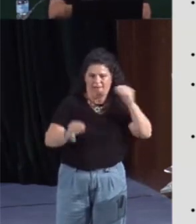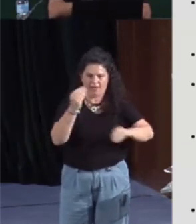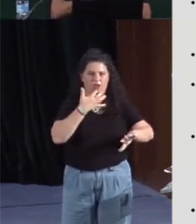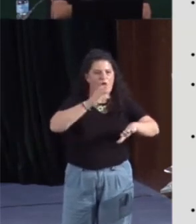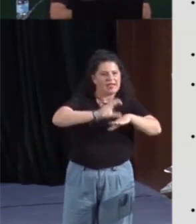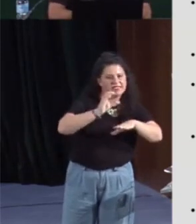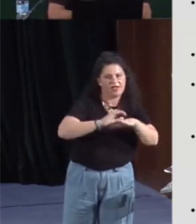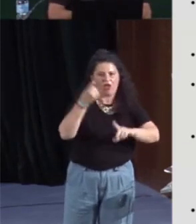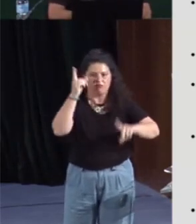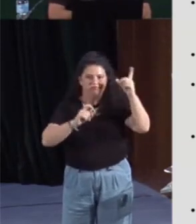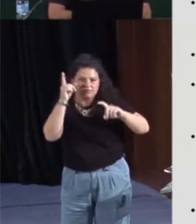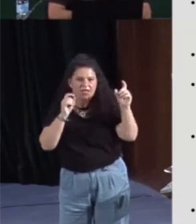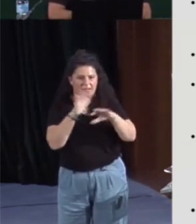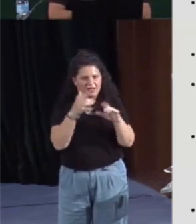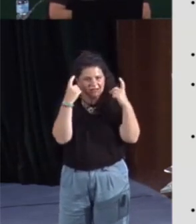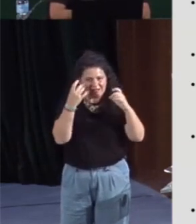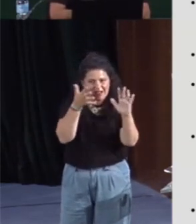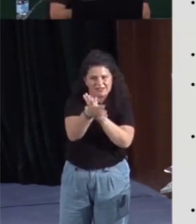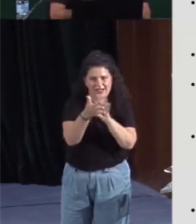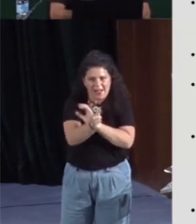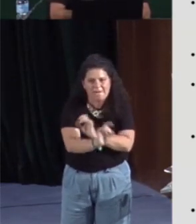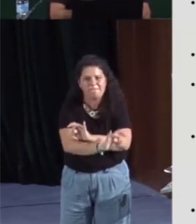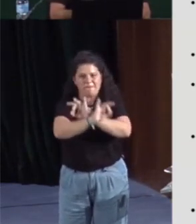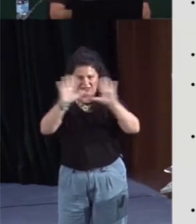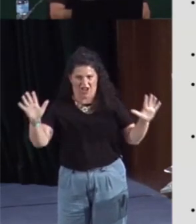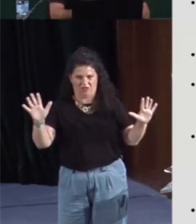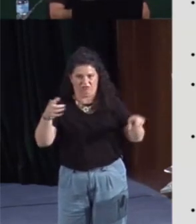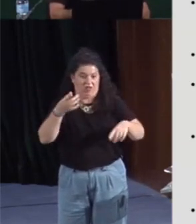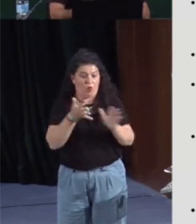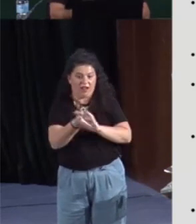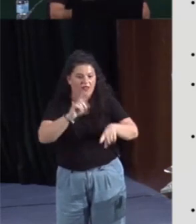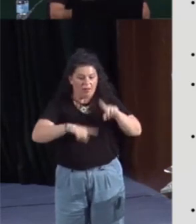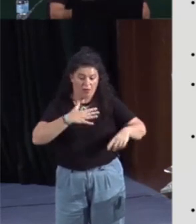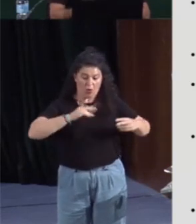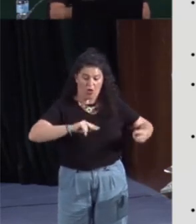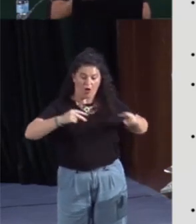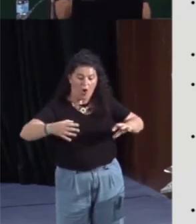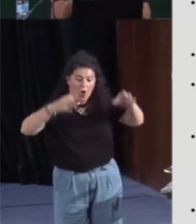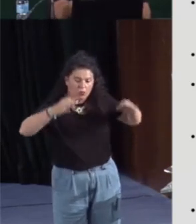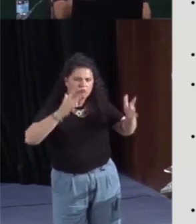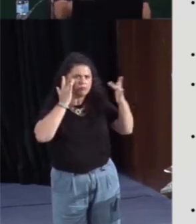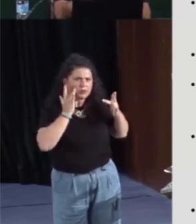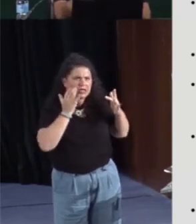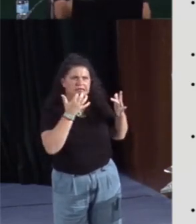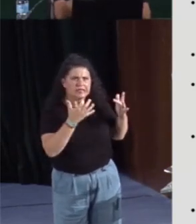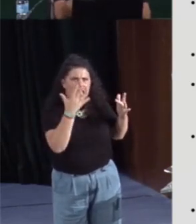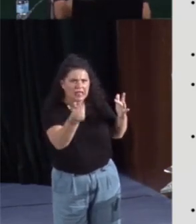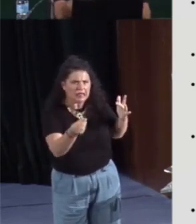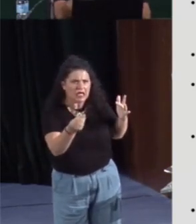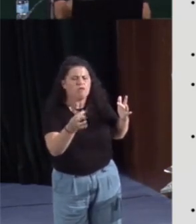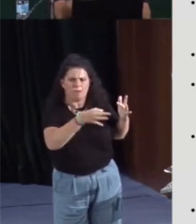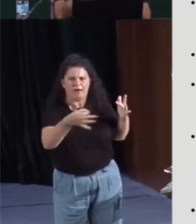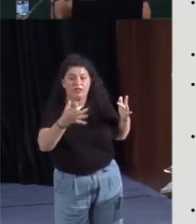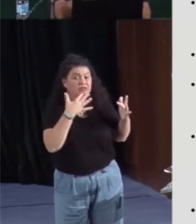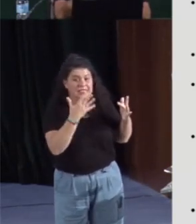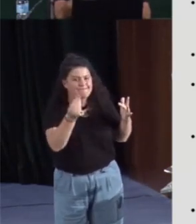manuales, espacios, etcétera, etcétera. Y también omite o sustituye metáforas que no tienen un equivalente directo o adecuado en la